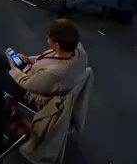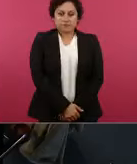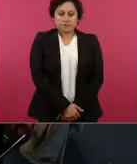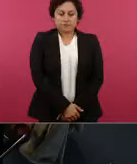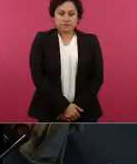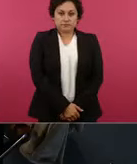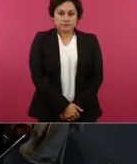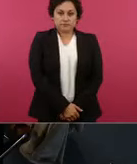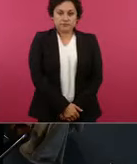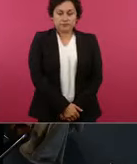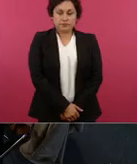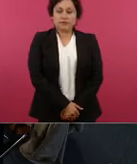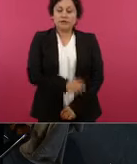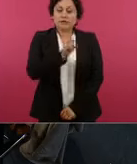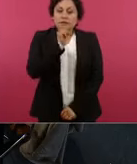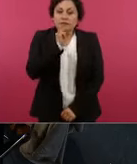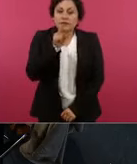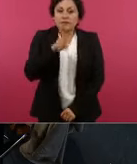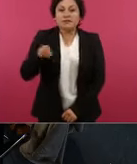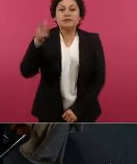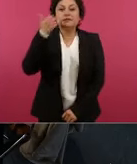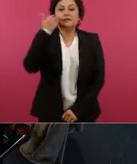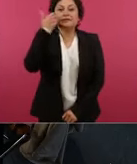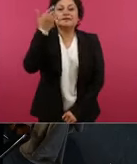base aérea de Santa Lucía.